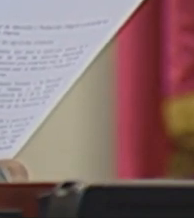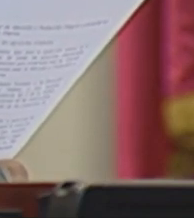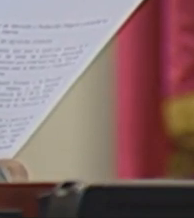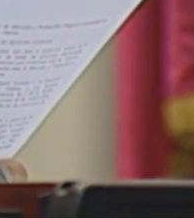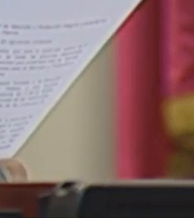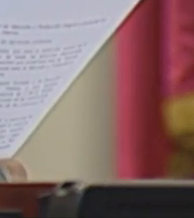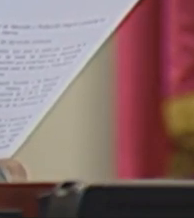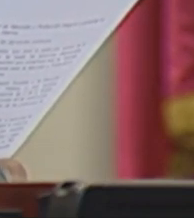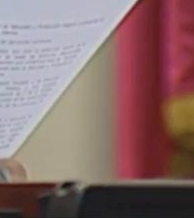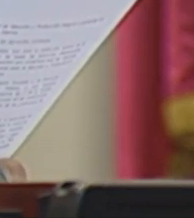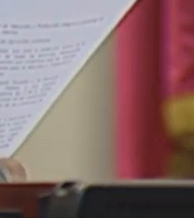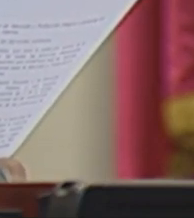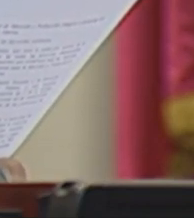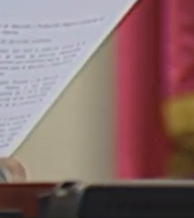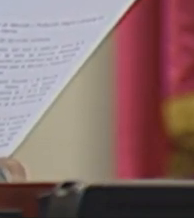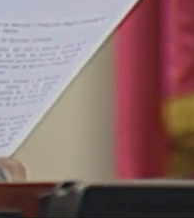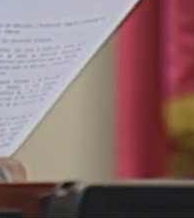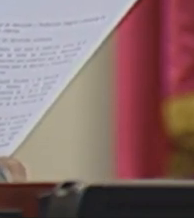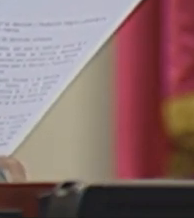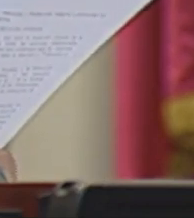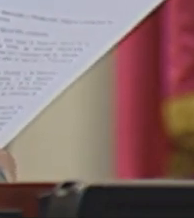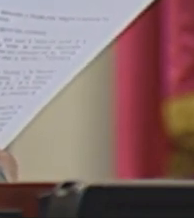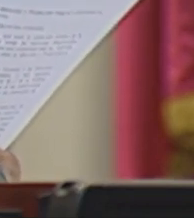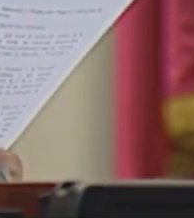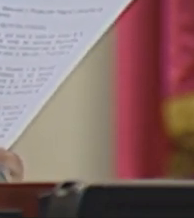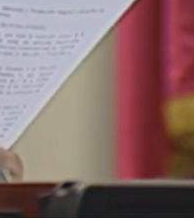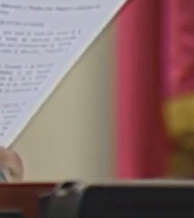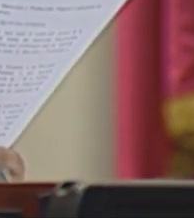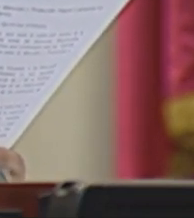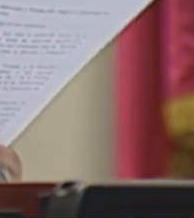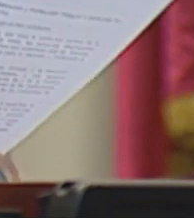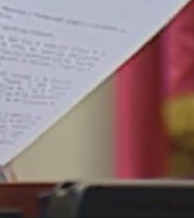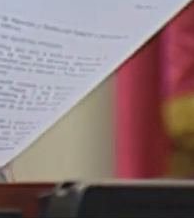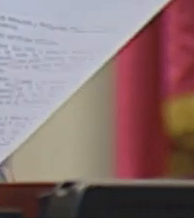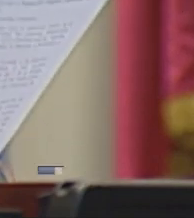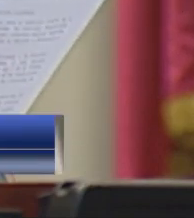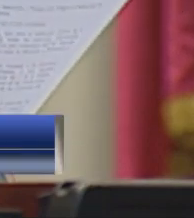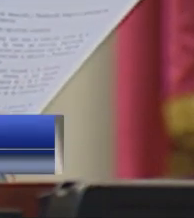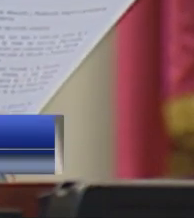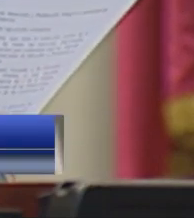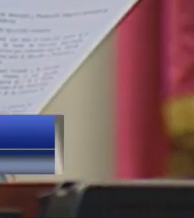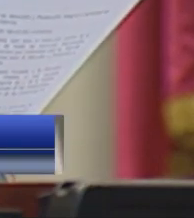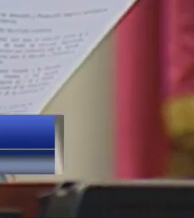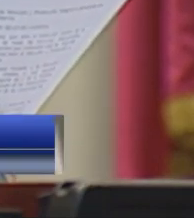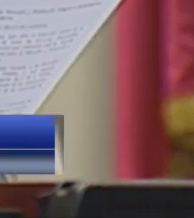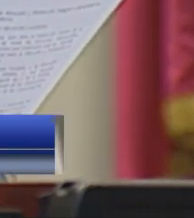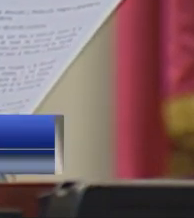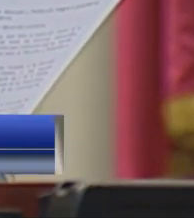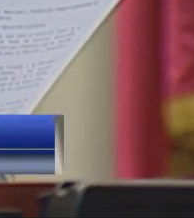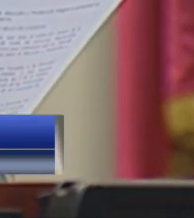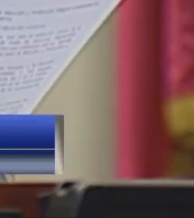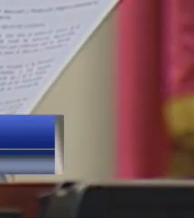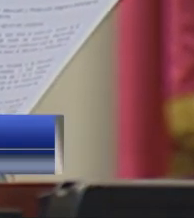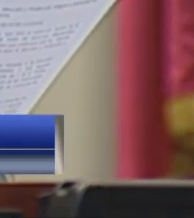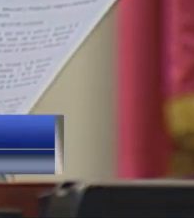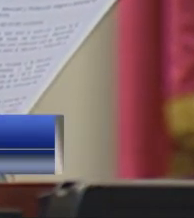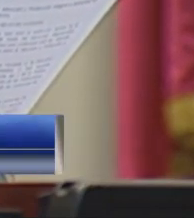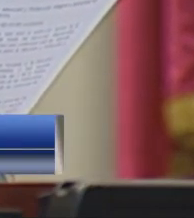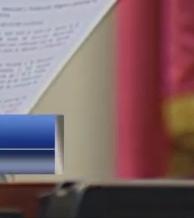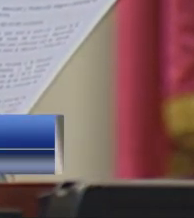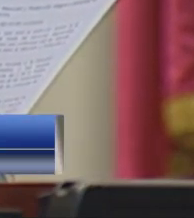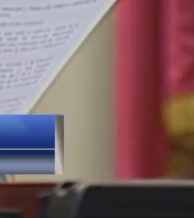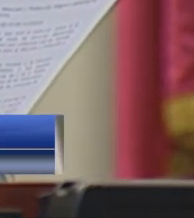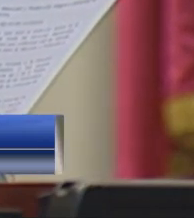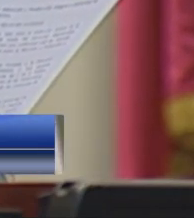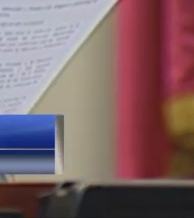Integral a Personas en Condición de Desplazamiento Forzado Interno. En adelante, el SINAPI o el sistema que será responsable a través de sus organismos de